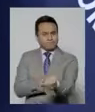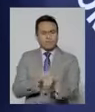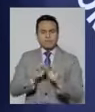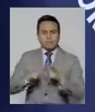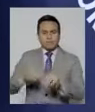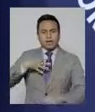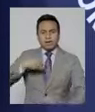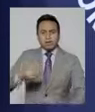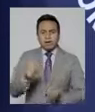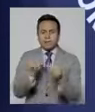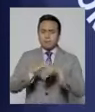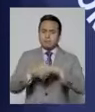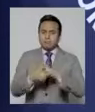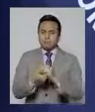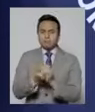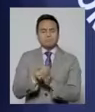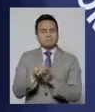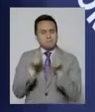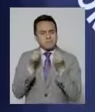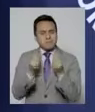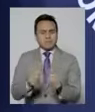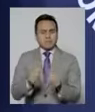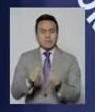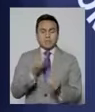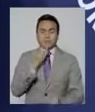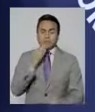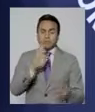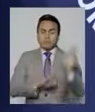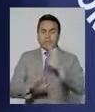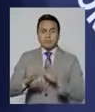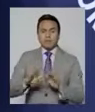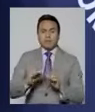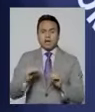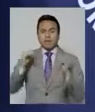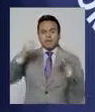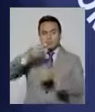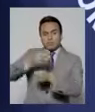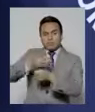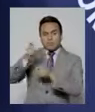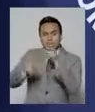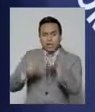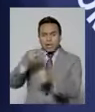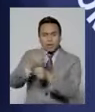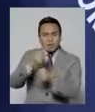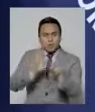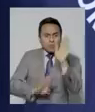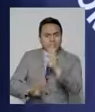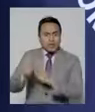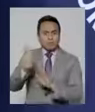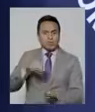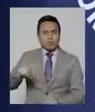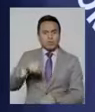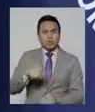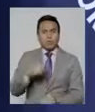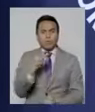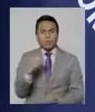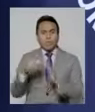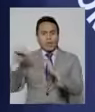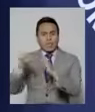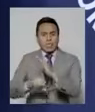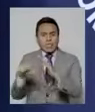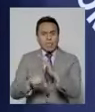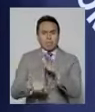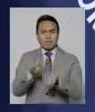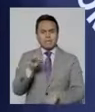a lavarse bien las manos. Y también cuidemos a nuestros adultos mayores, cuidemos, ellos están en cuarentena, las personas que tienen